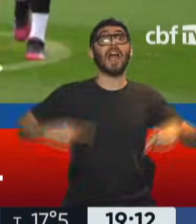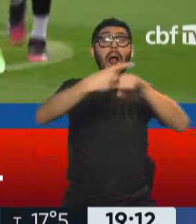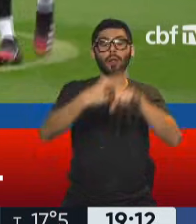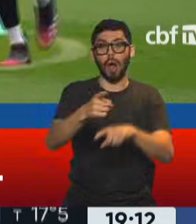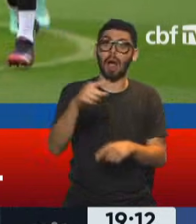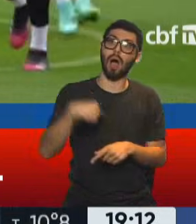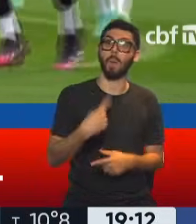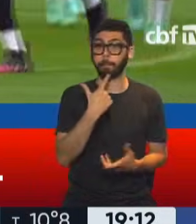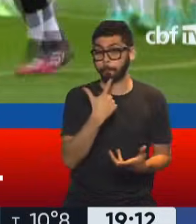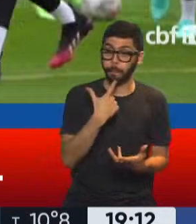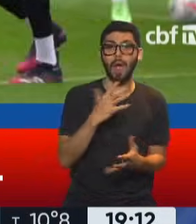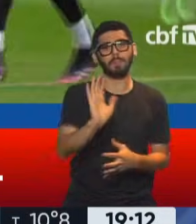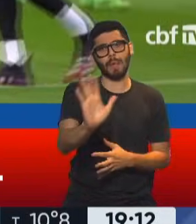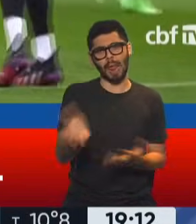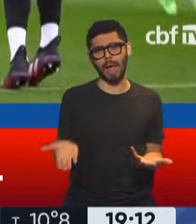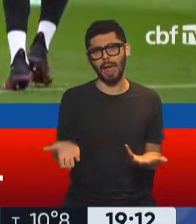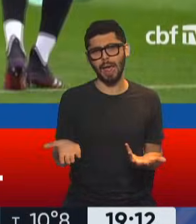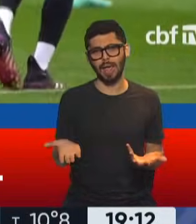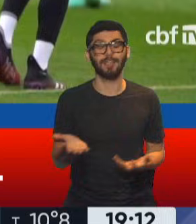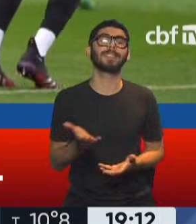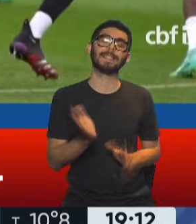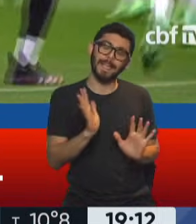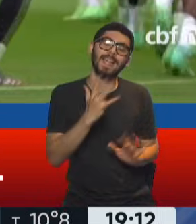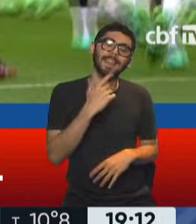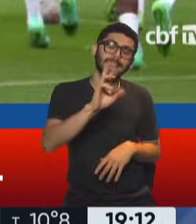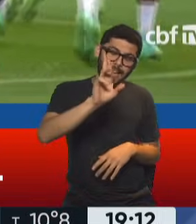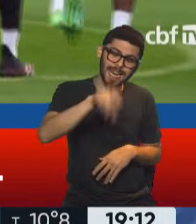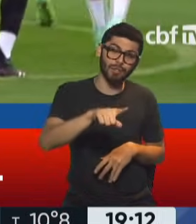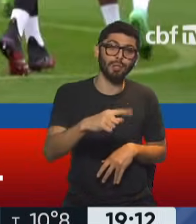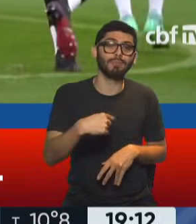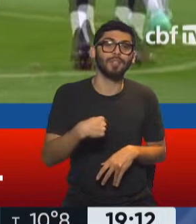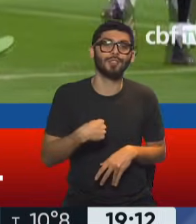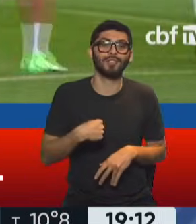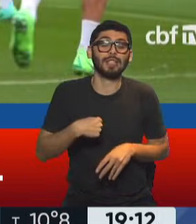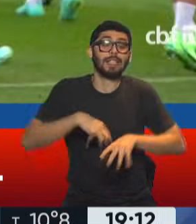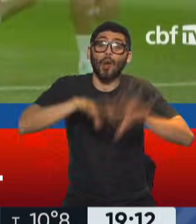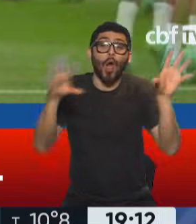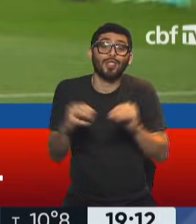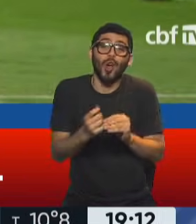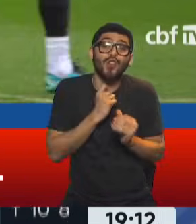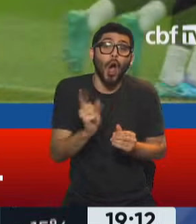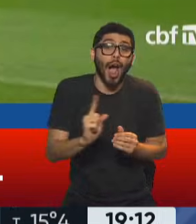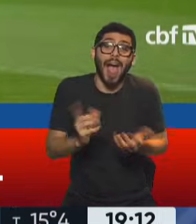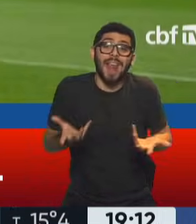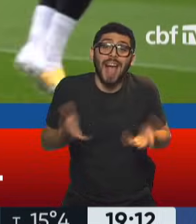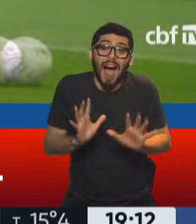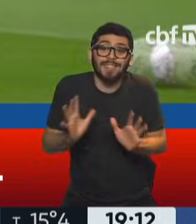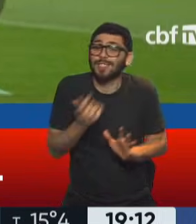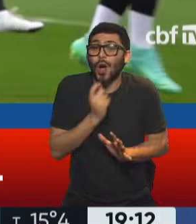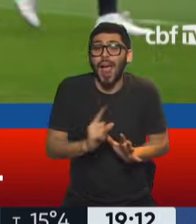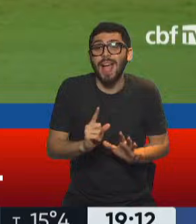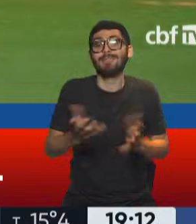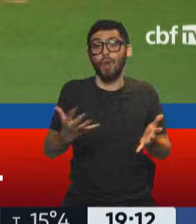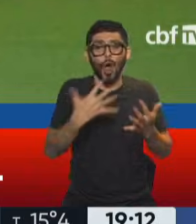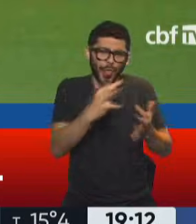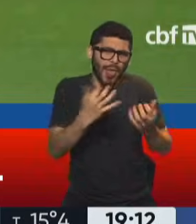escuchar más hablar así de la selección, mira. Tenés razón, pero no quería todo esto, tengo que ser sincero. No me